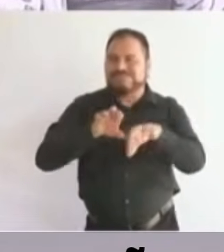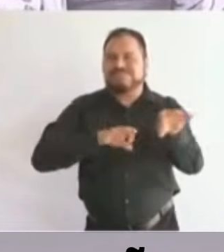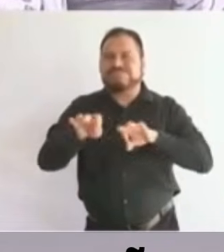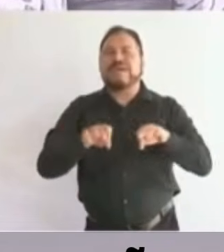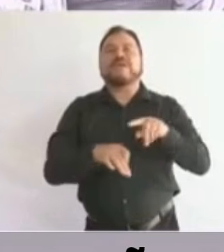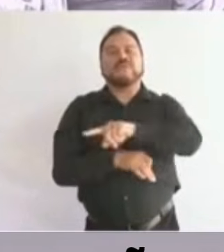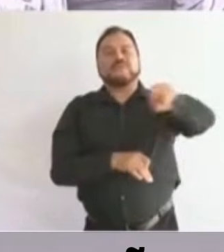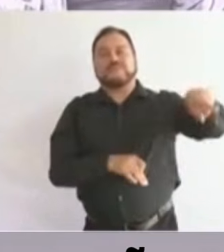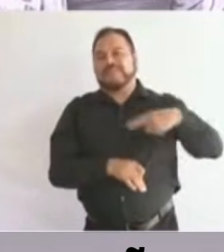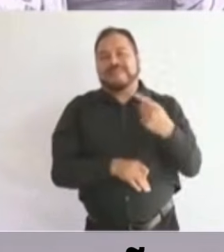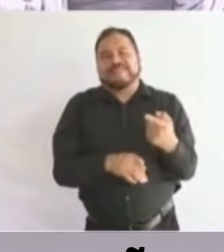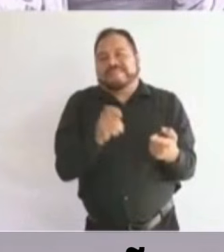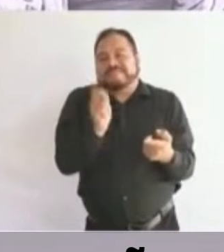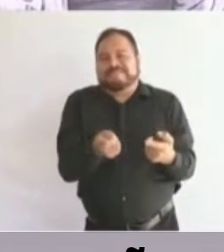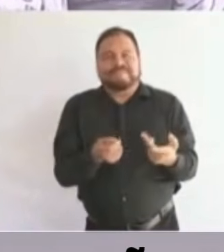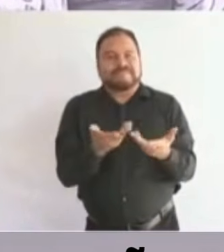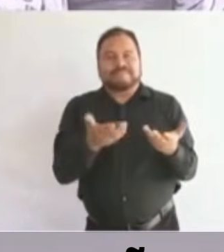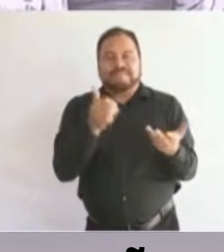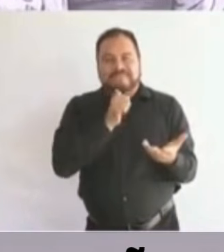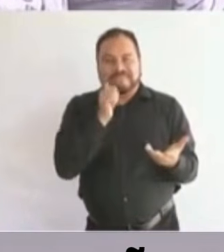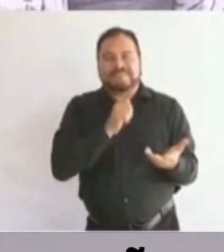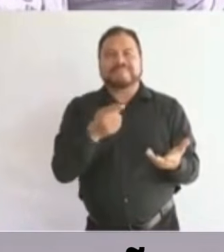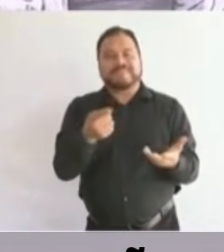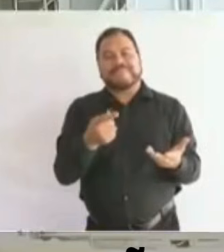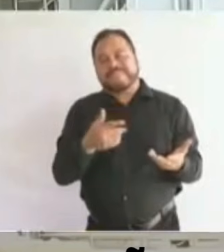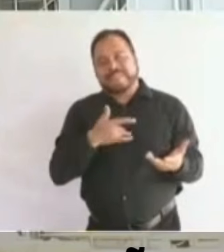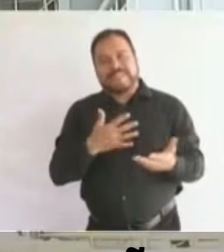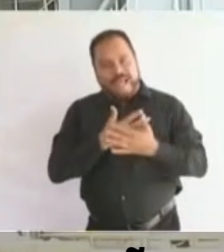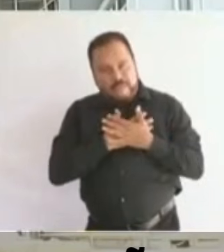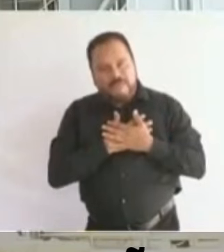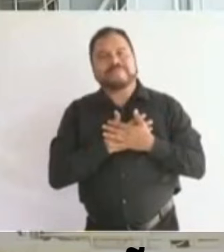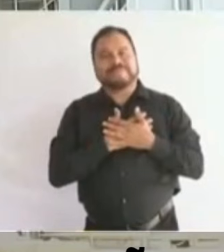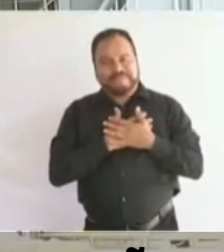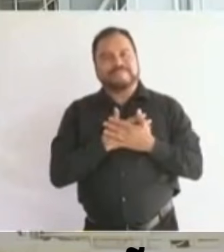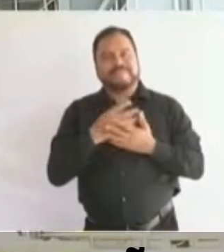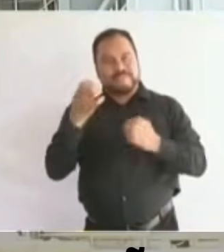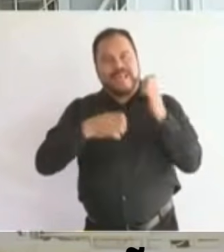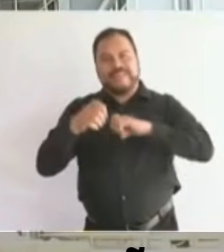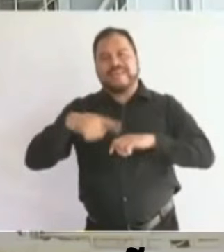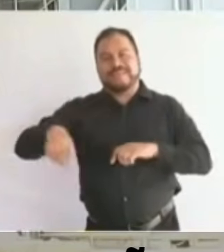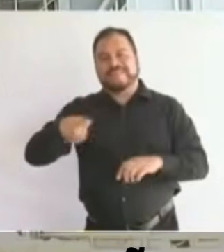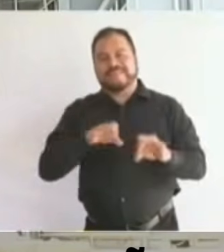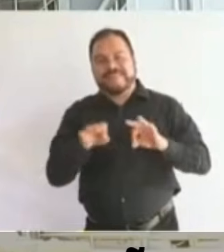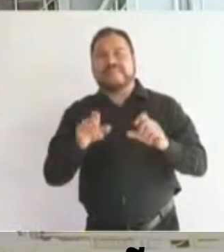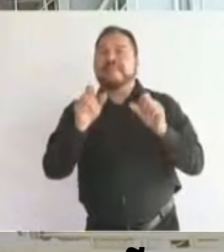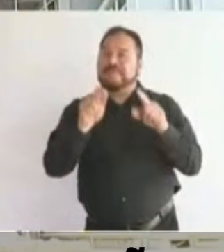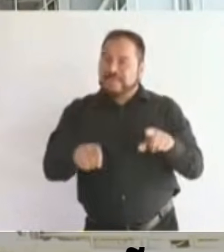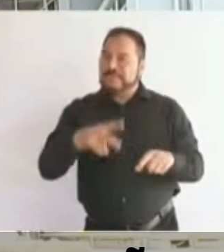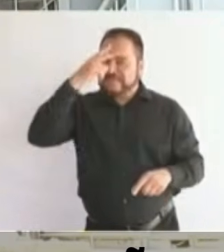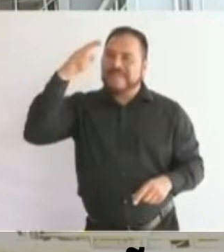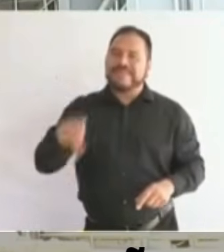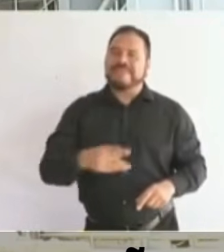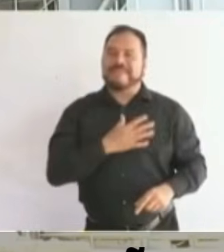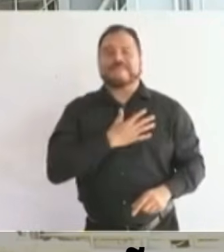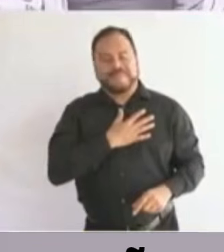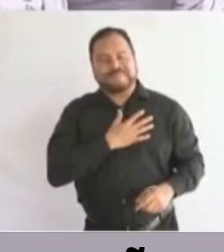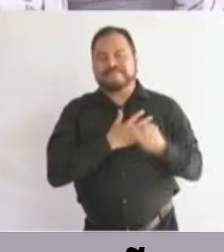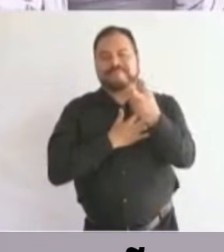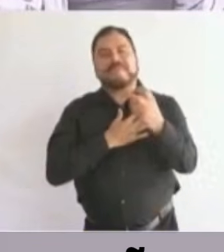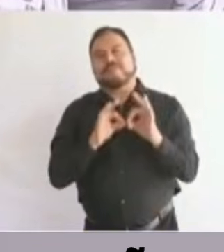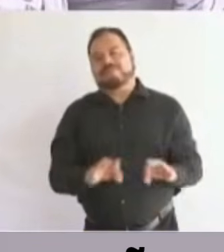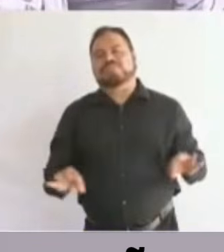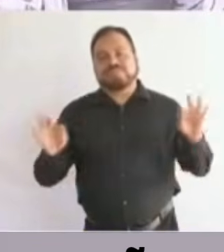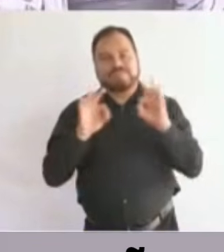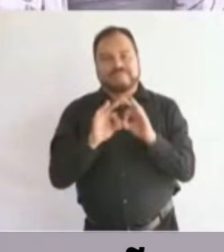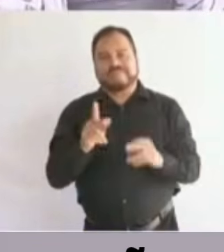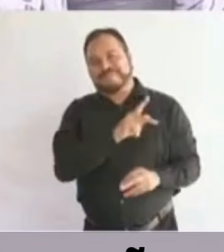entrega realmente no solamente el amor por esta gran empresa, sino el amor por la patria, que es quizá lo más importante para